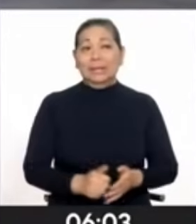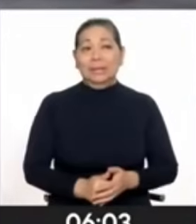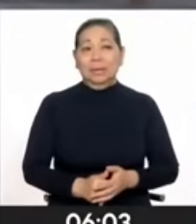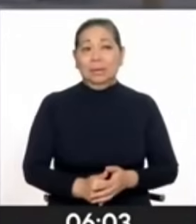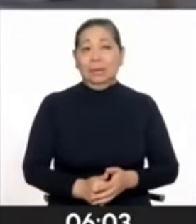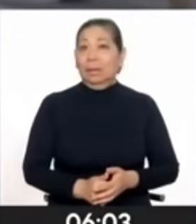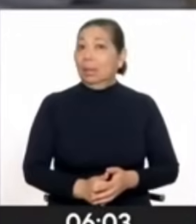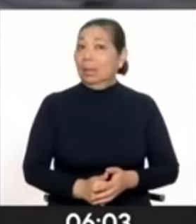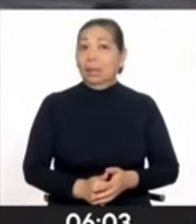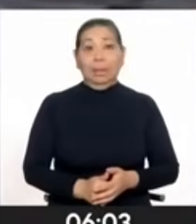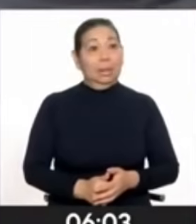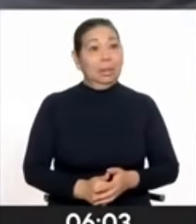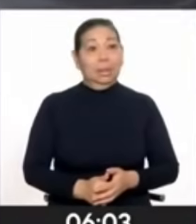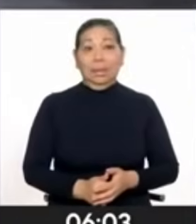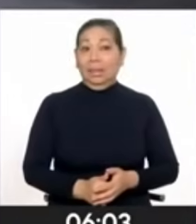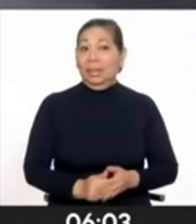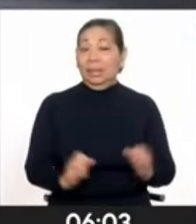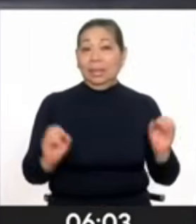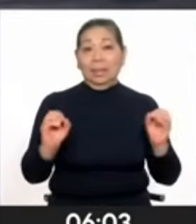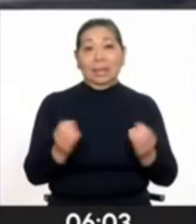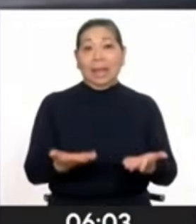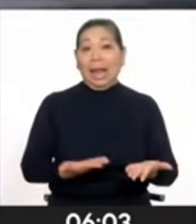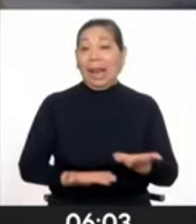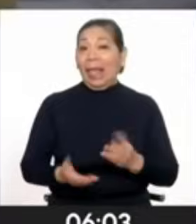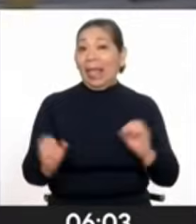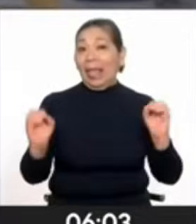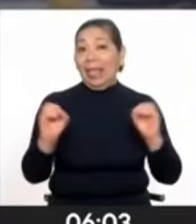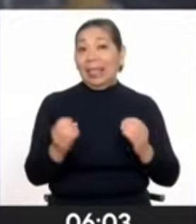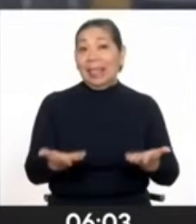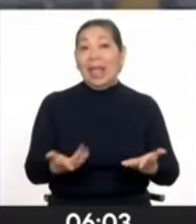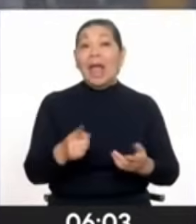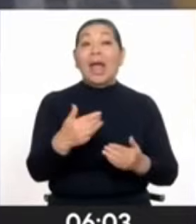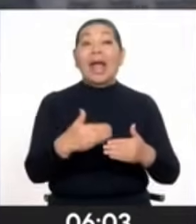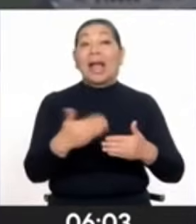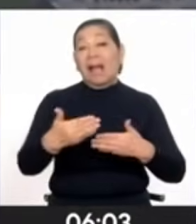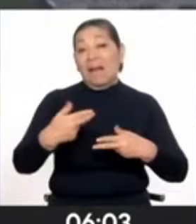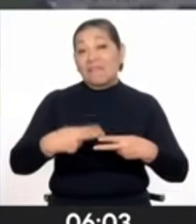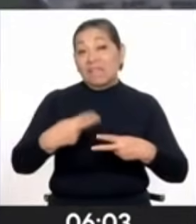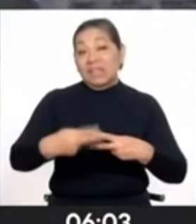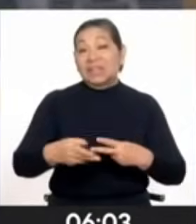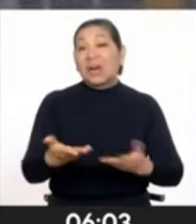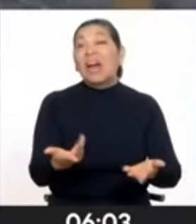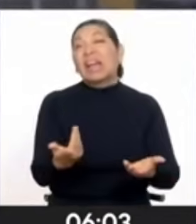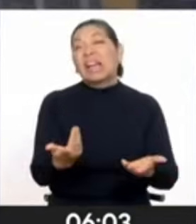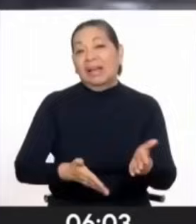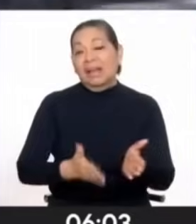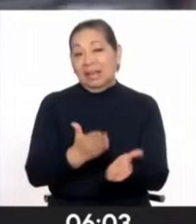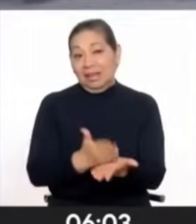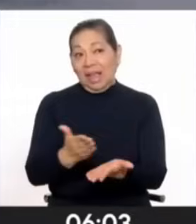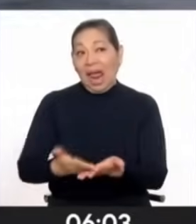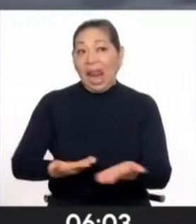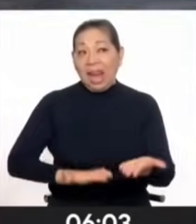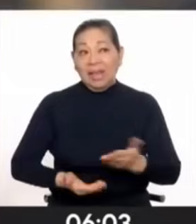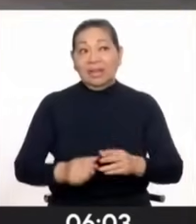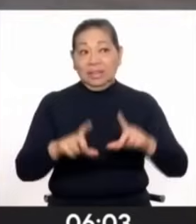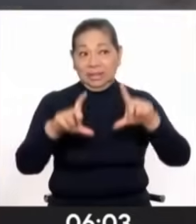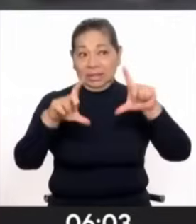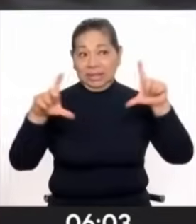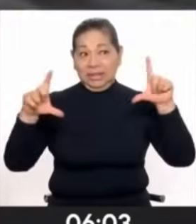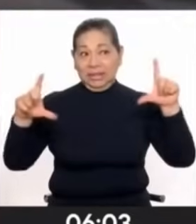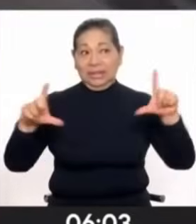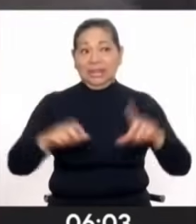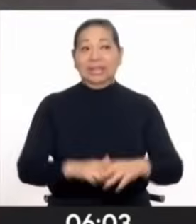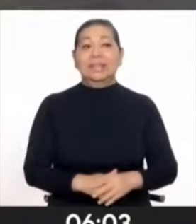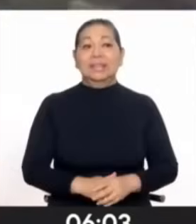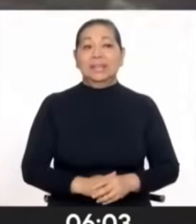han quedado prácticamente sin este negocio. Vemos que, por ejemplo, acá un pequeño cartel